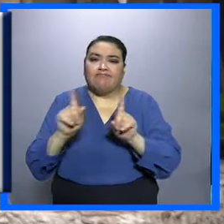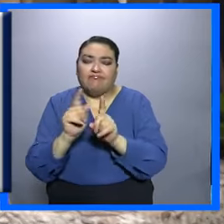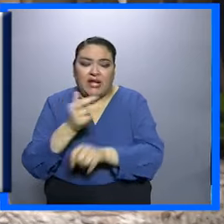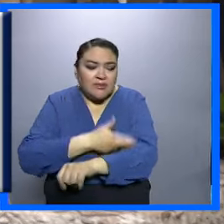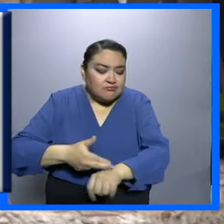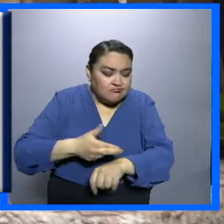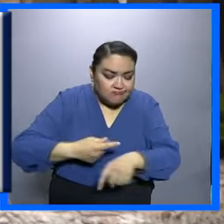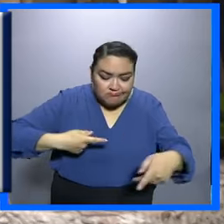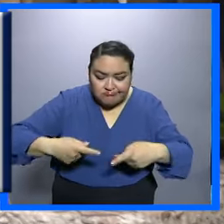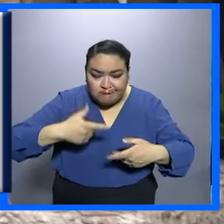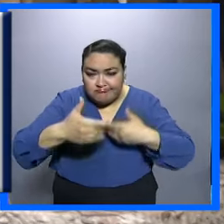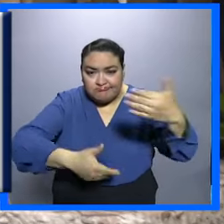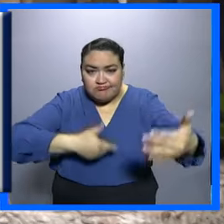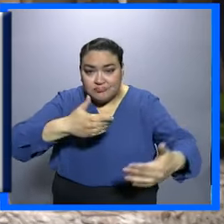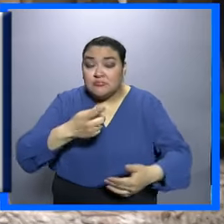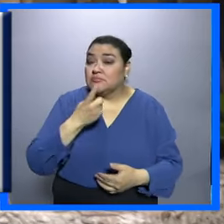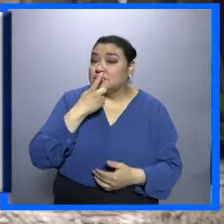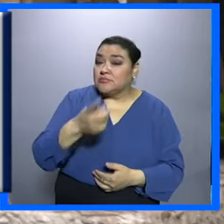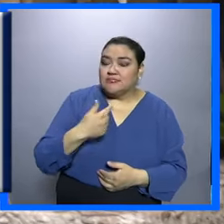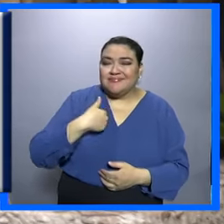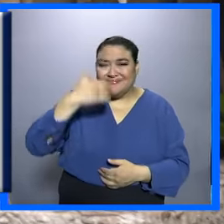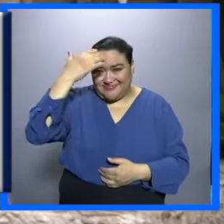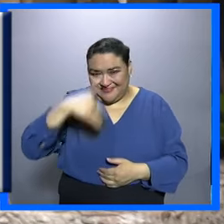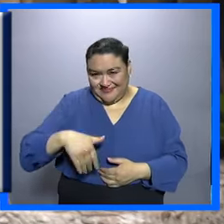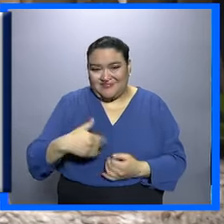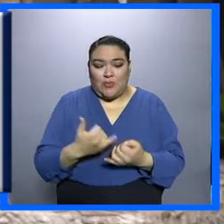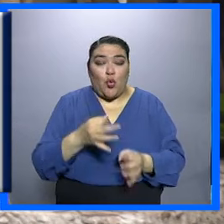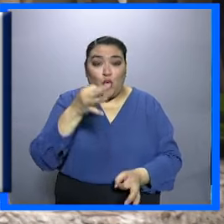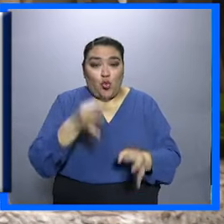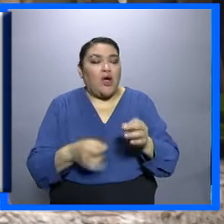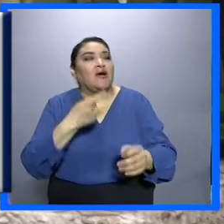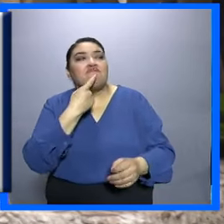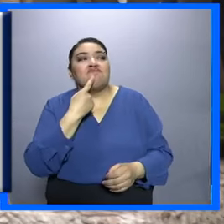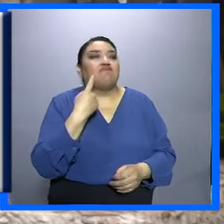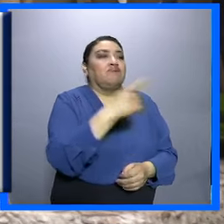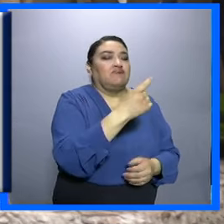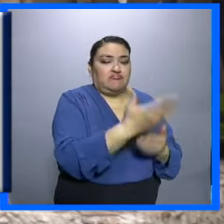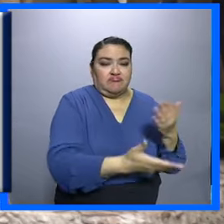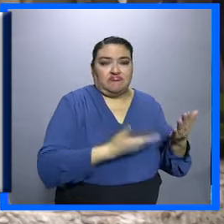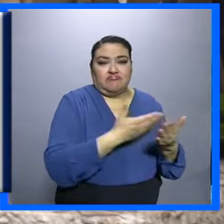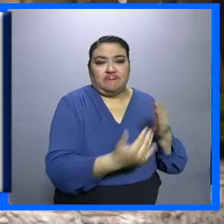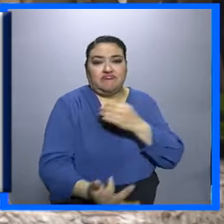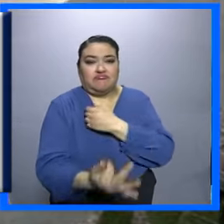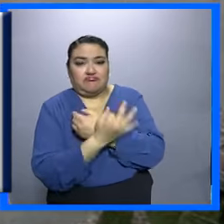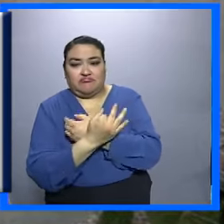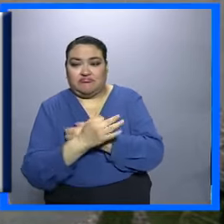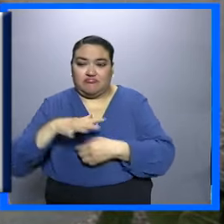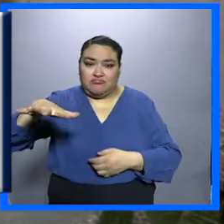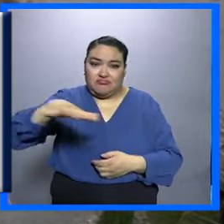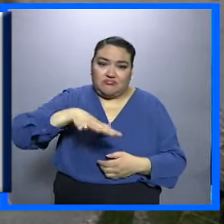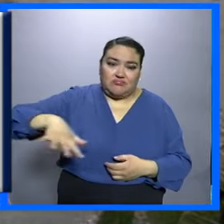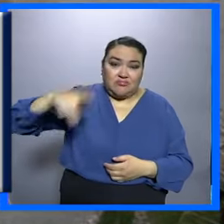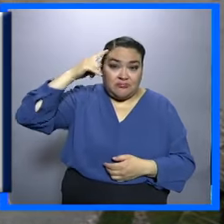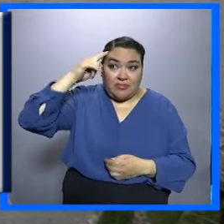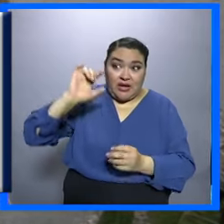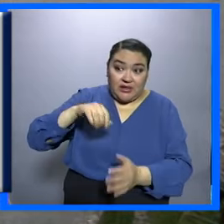seguir. Mencionó que las implicaciones del amparo interpuesto por las comunidades son para que no haya una disminución